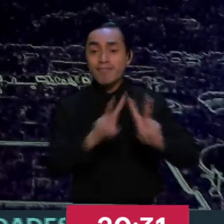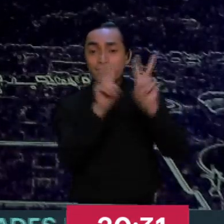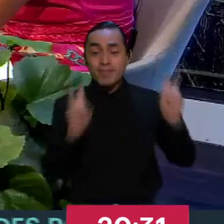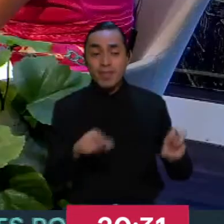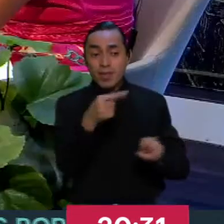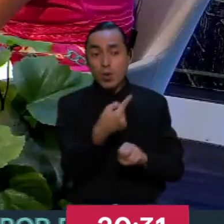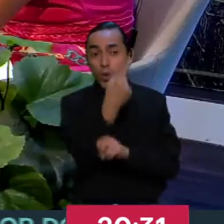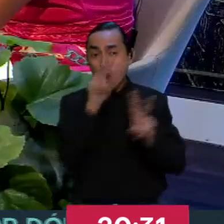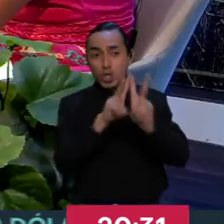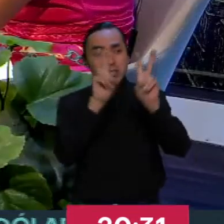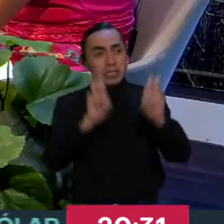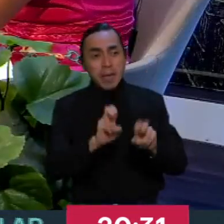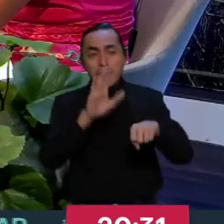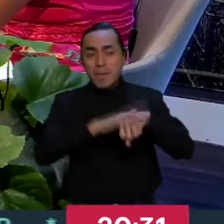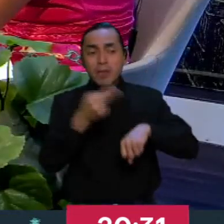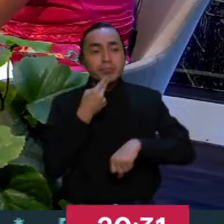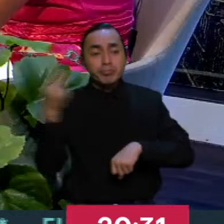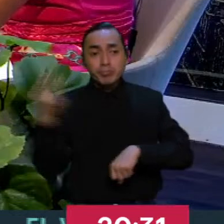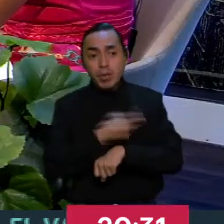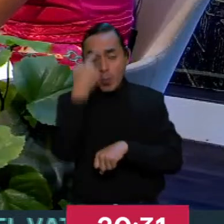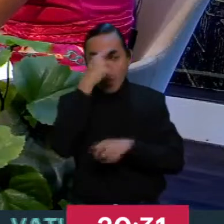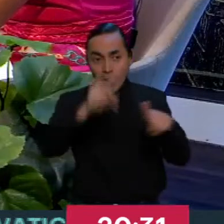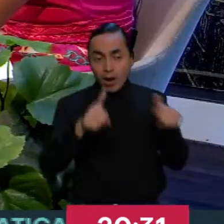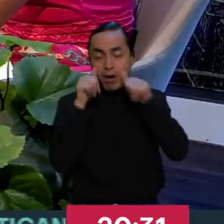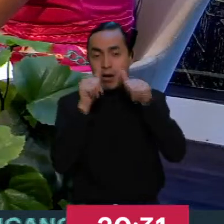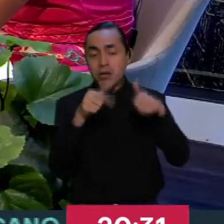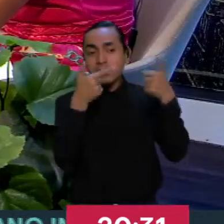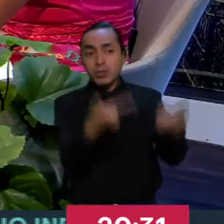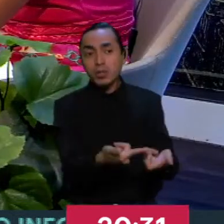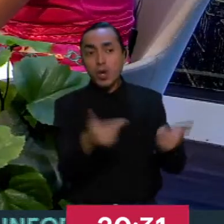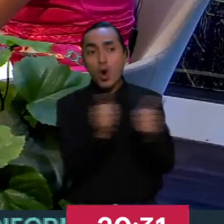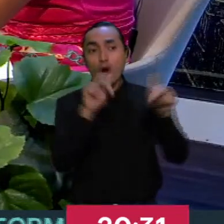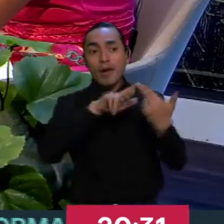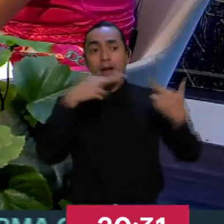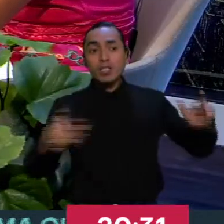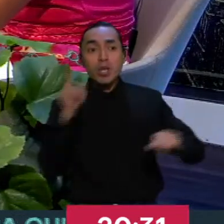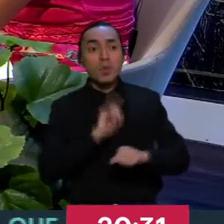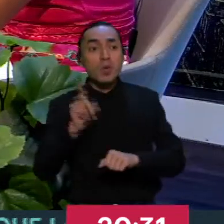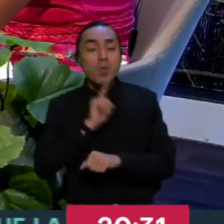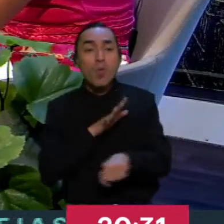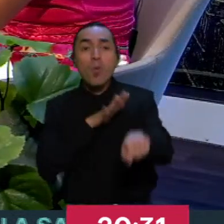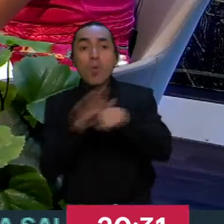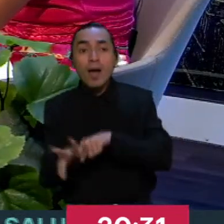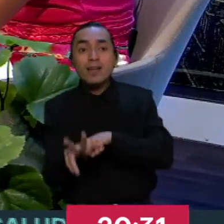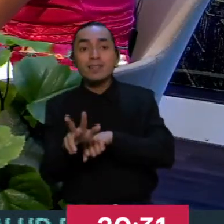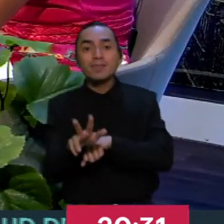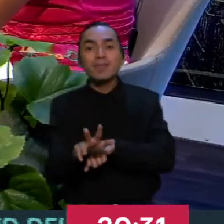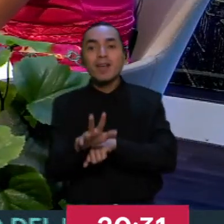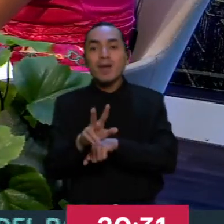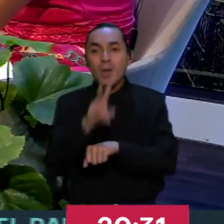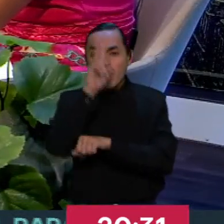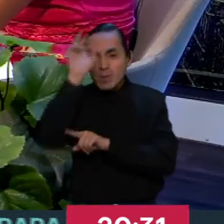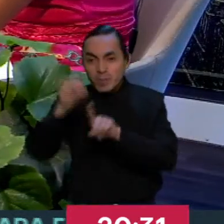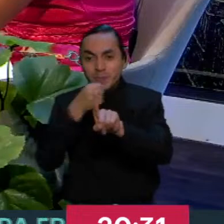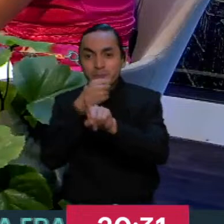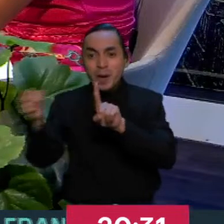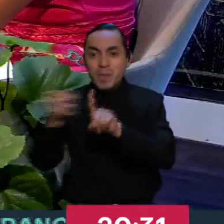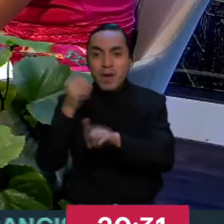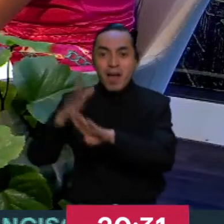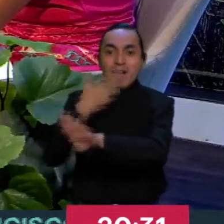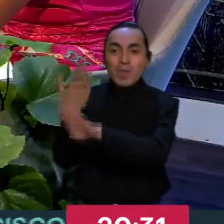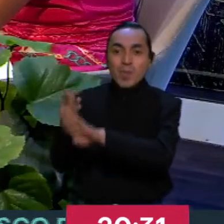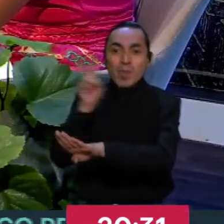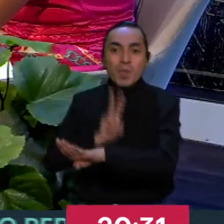uno de los temas más urgentes para atender con relación a las mujeres es el tema de la violencia contra las mujeres.